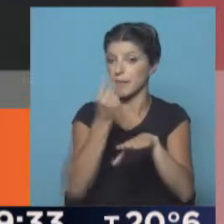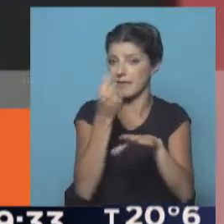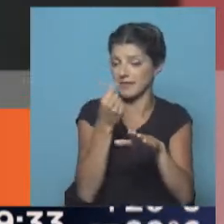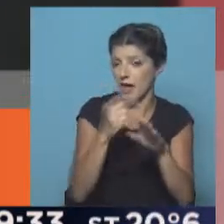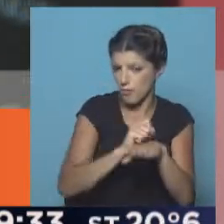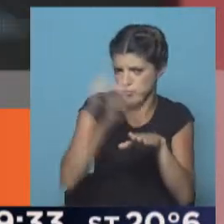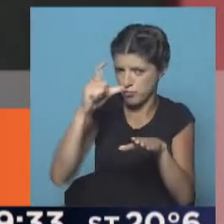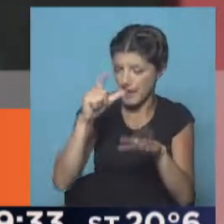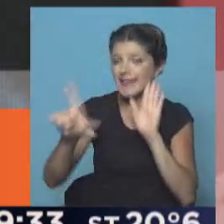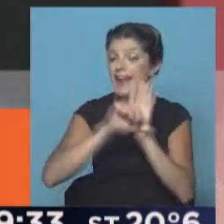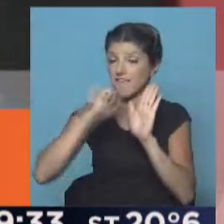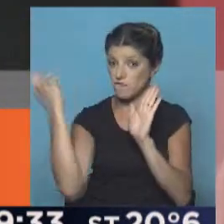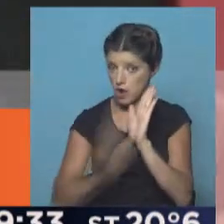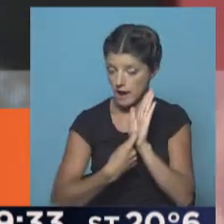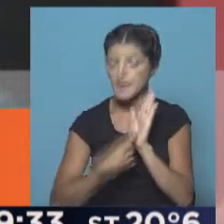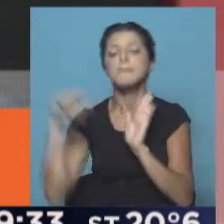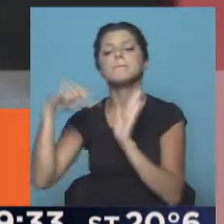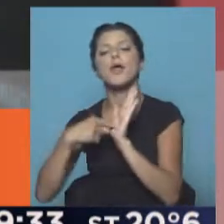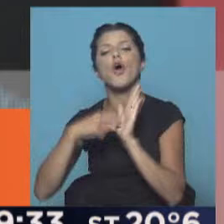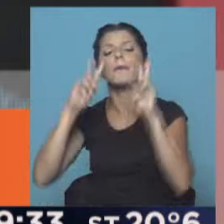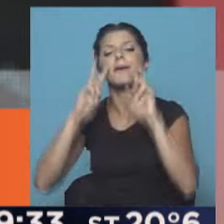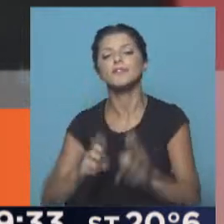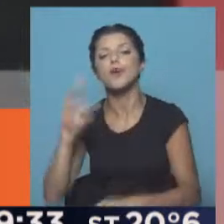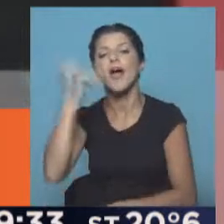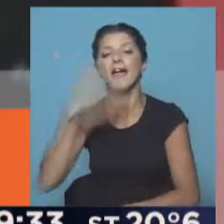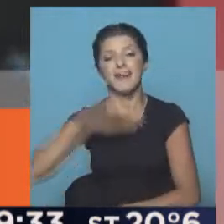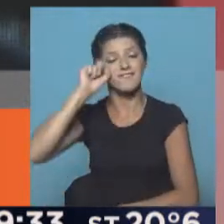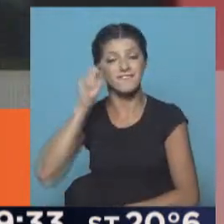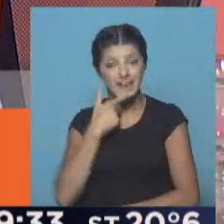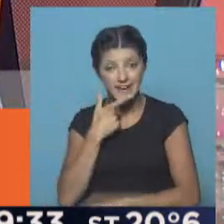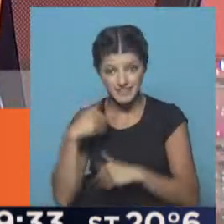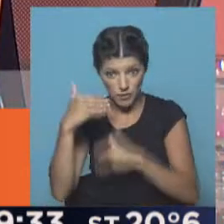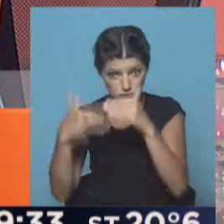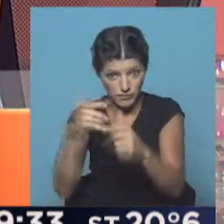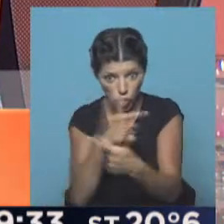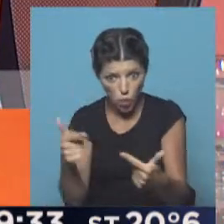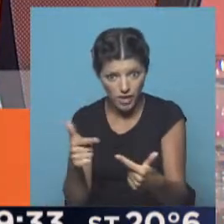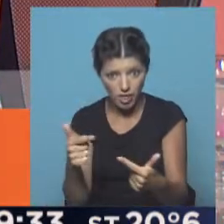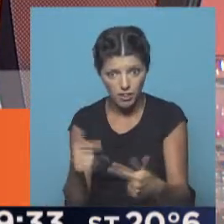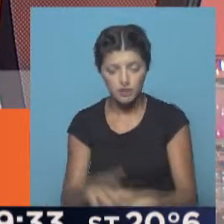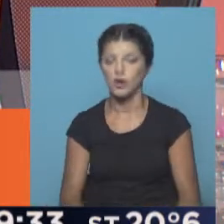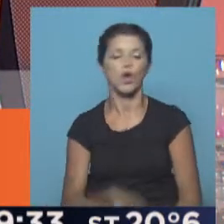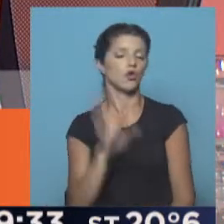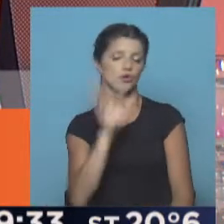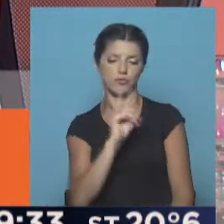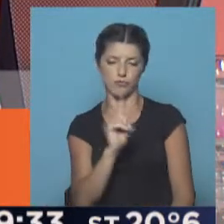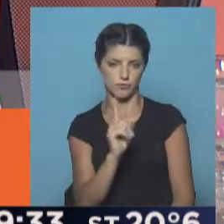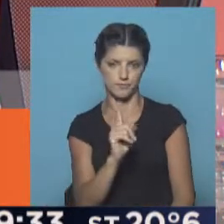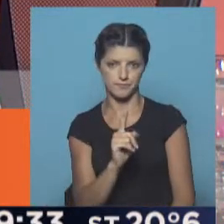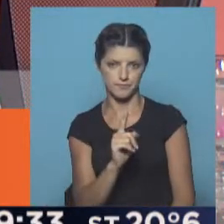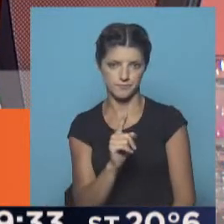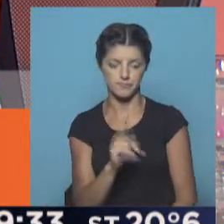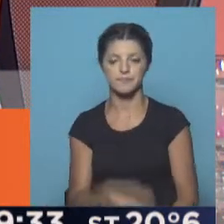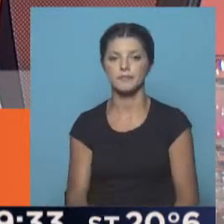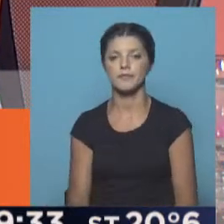investigación, al menos la que tiene a cargo Rafecas y en la que interviene usted, no va a avanzar más allá. No, porque se terminó de dirimir que todo lo